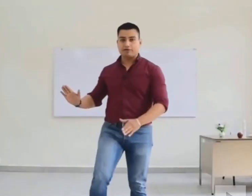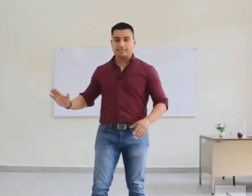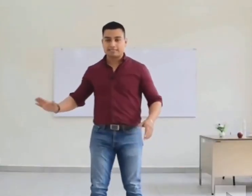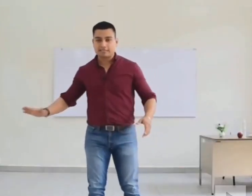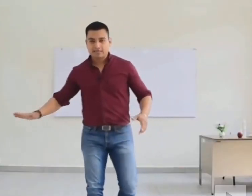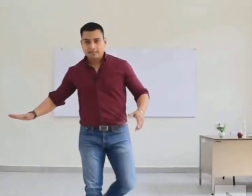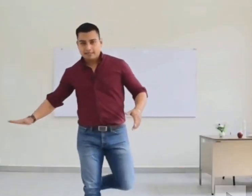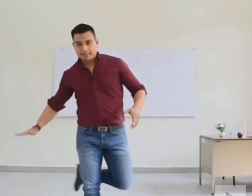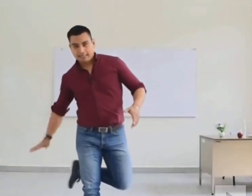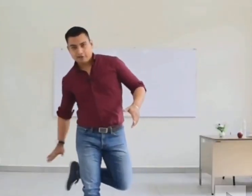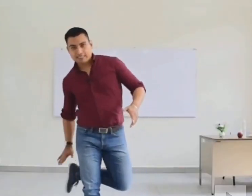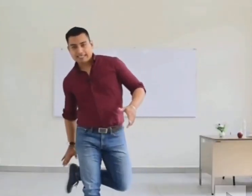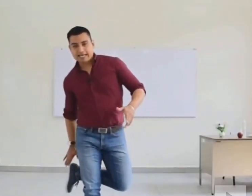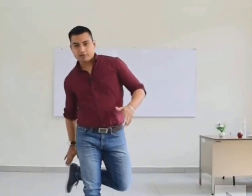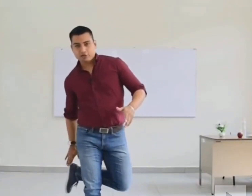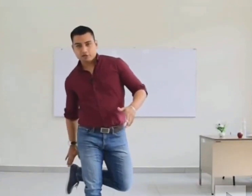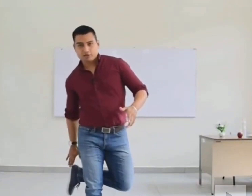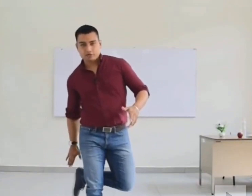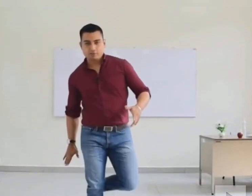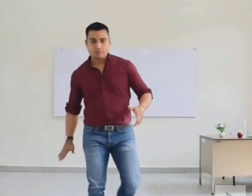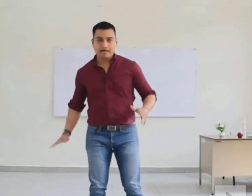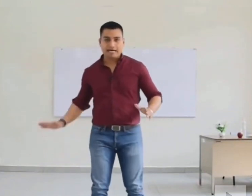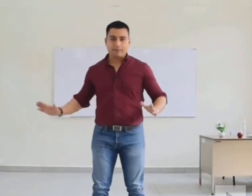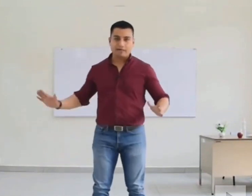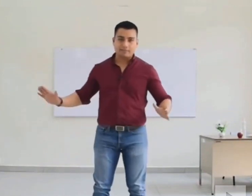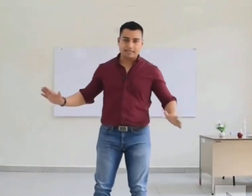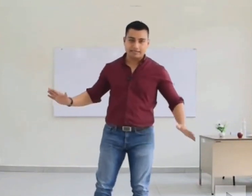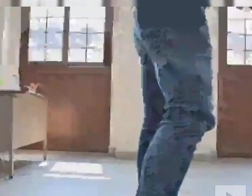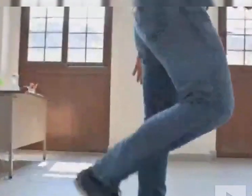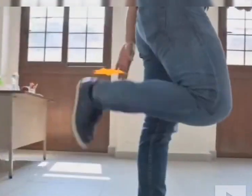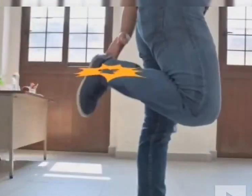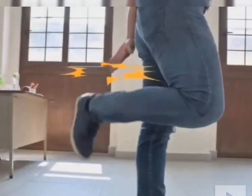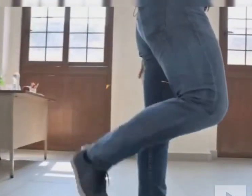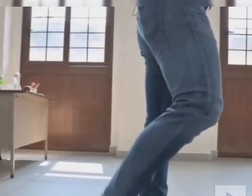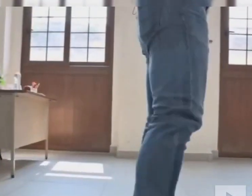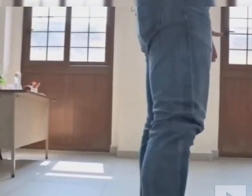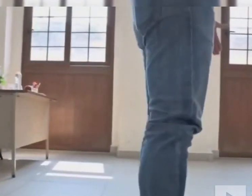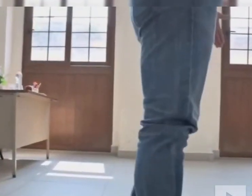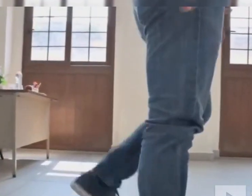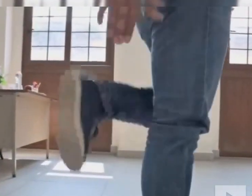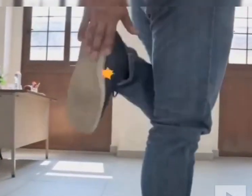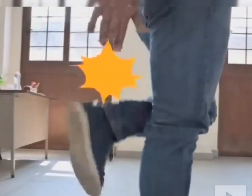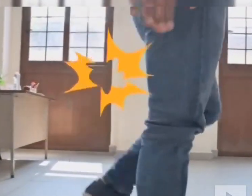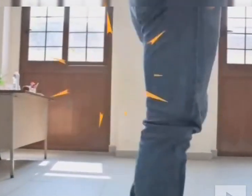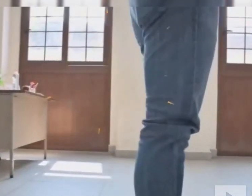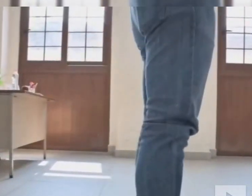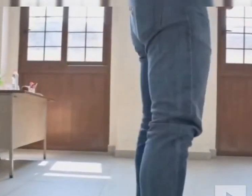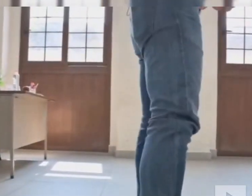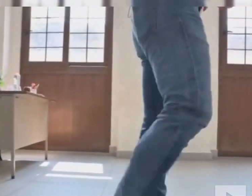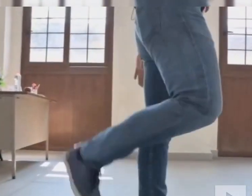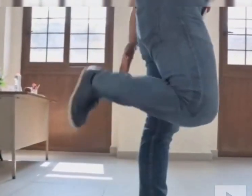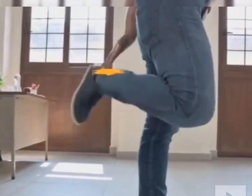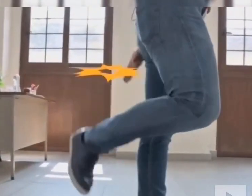posterior con los talones. Talón izquierdo va a palma derecha. ¿Ok?